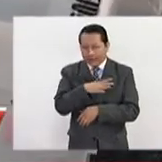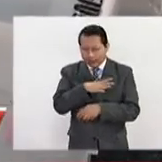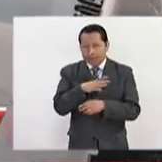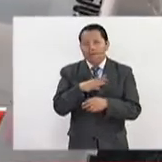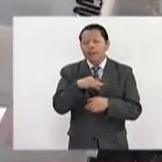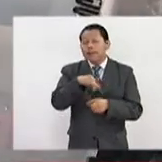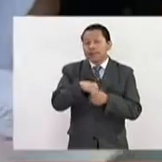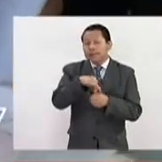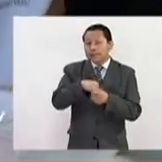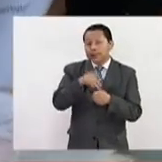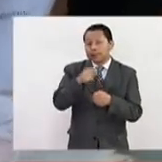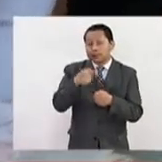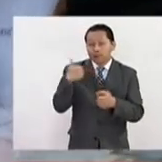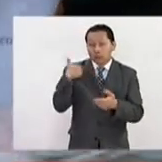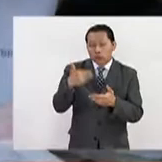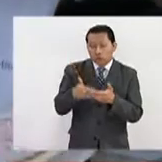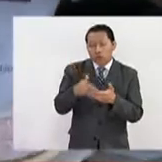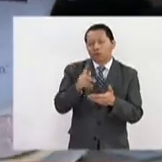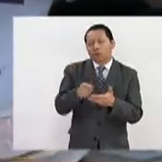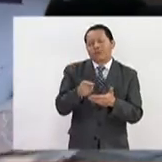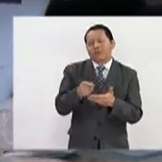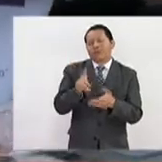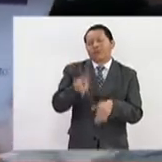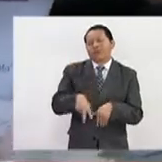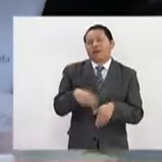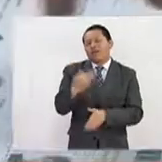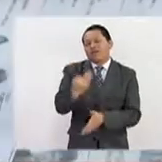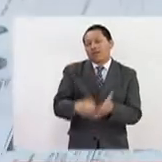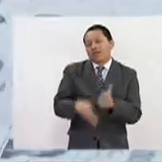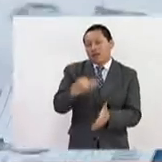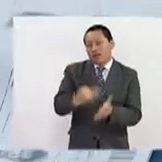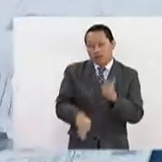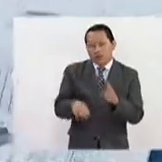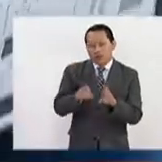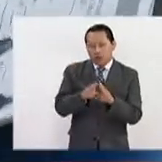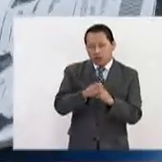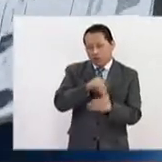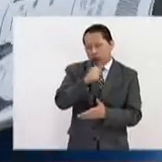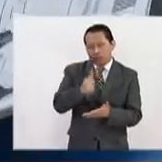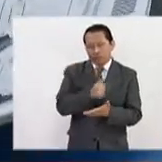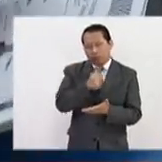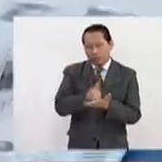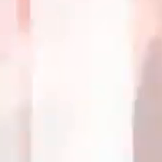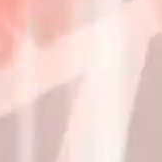sido diagnosticada anémica, víctima de un creciente desapego de los ciudadanos.